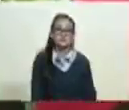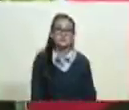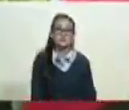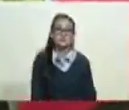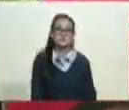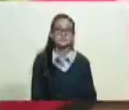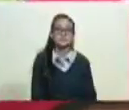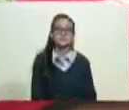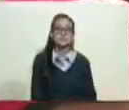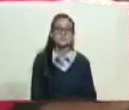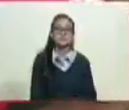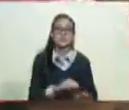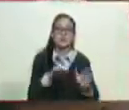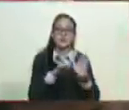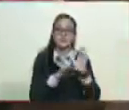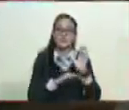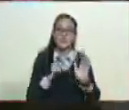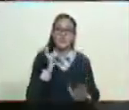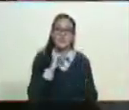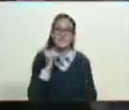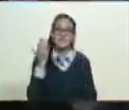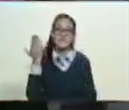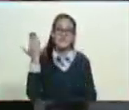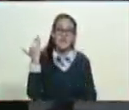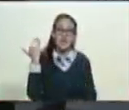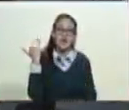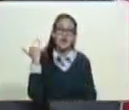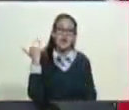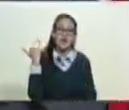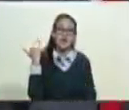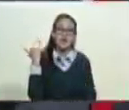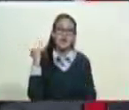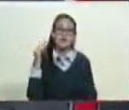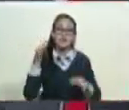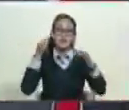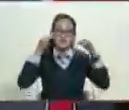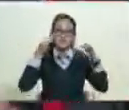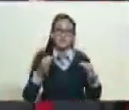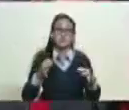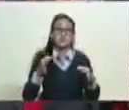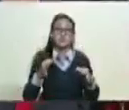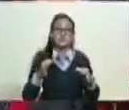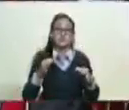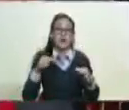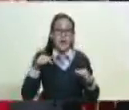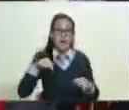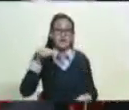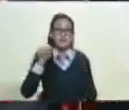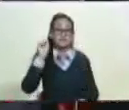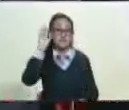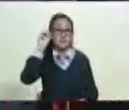El Parlamento puntofijista, desde que se instaló en este Palacio Federal,